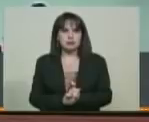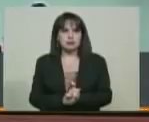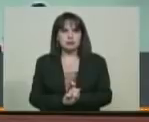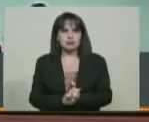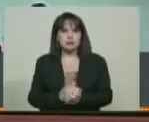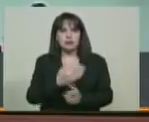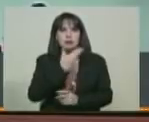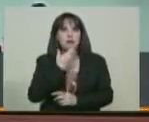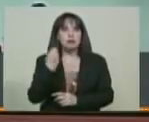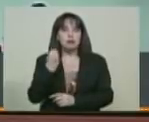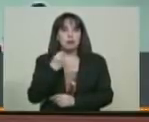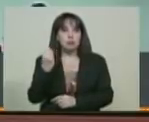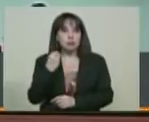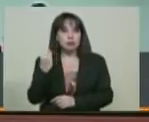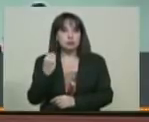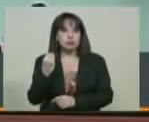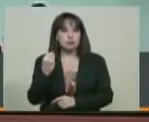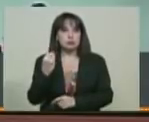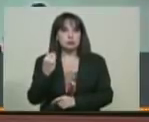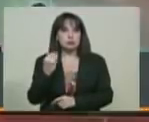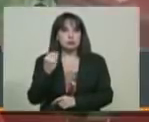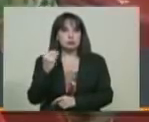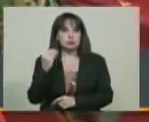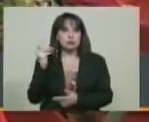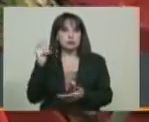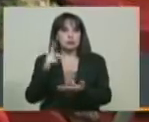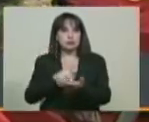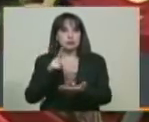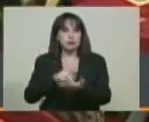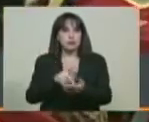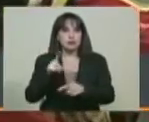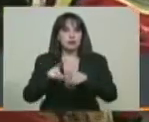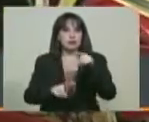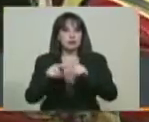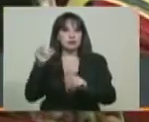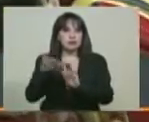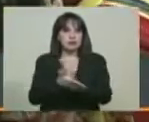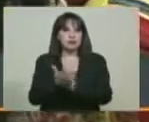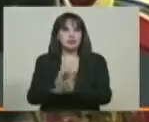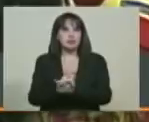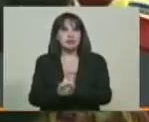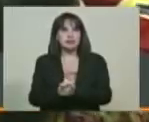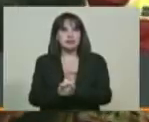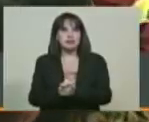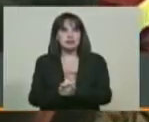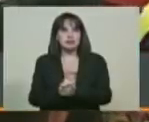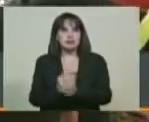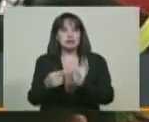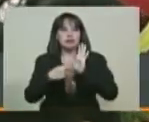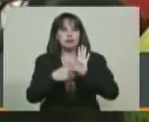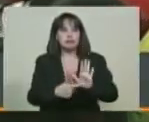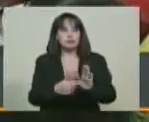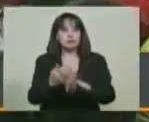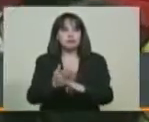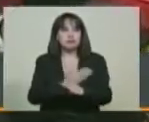la juventud del chamba juvenil debe estar en el Congreso con una buena representación,